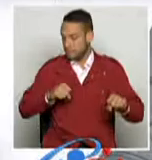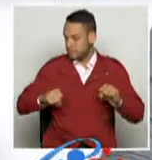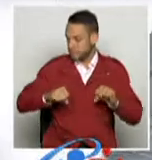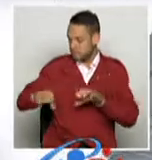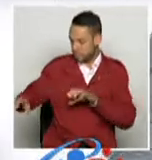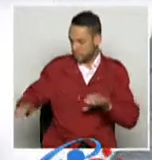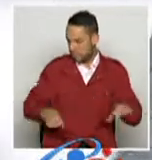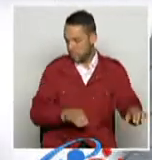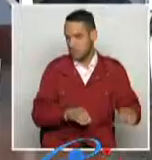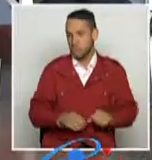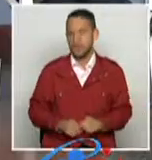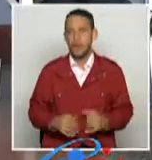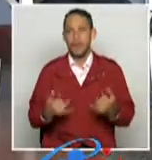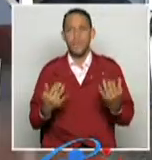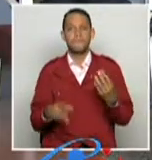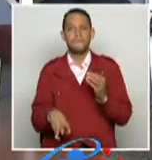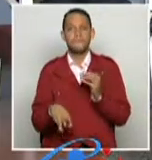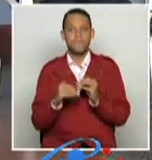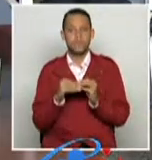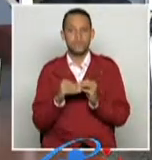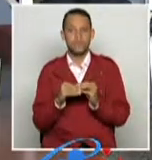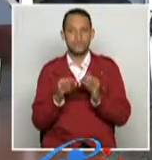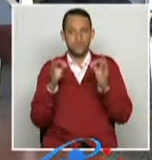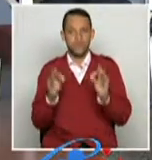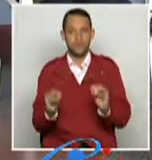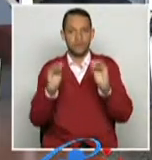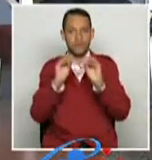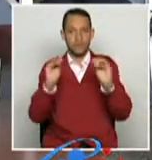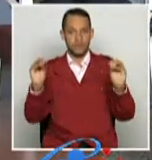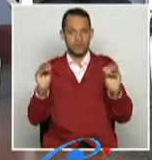de muchas formas. Bueno, yo quiero hacer aquí como de abogado del diablo.